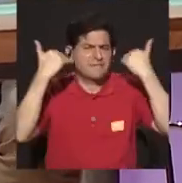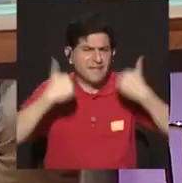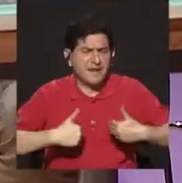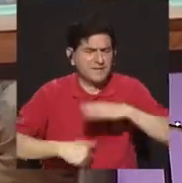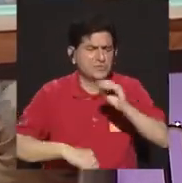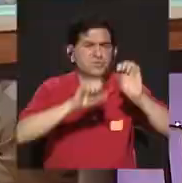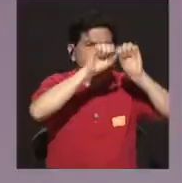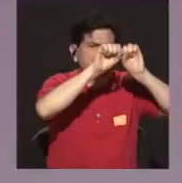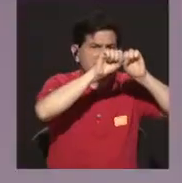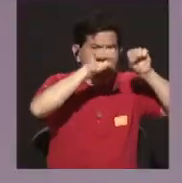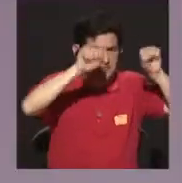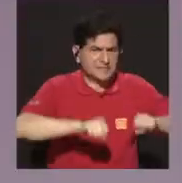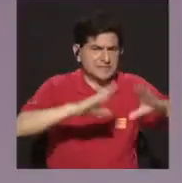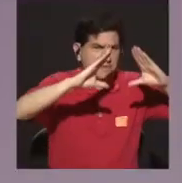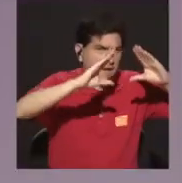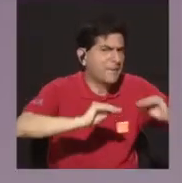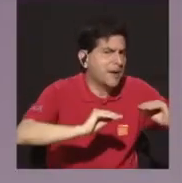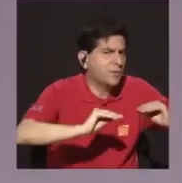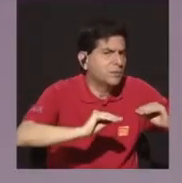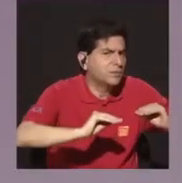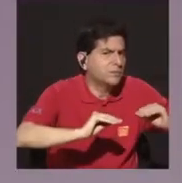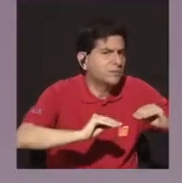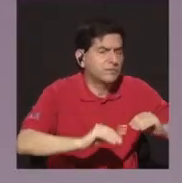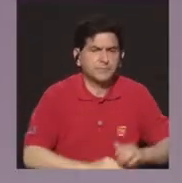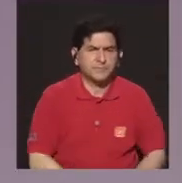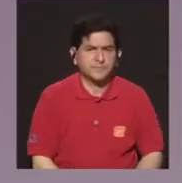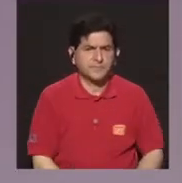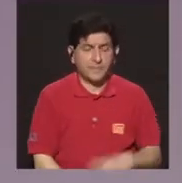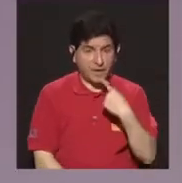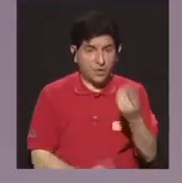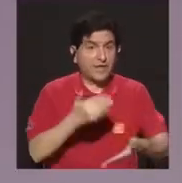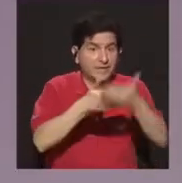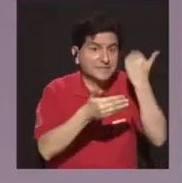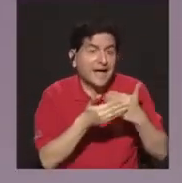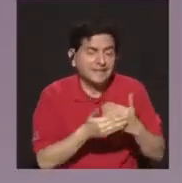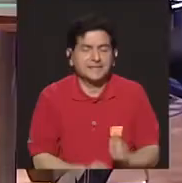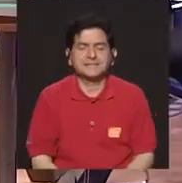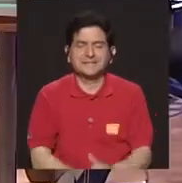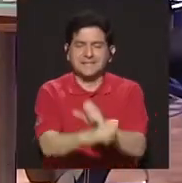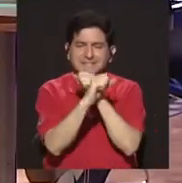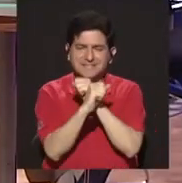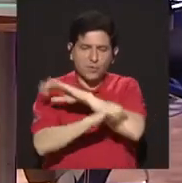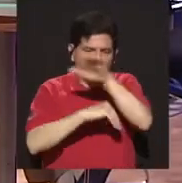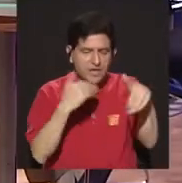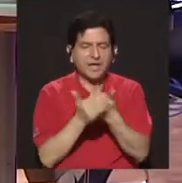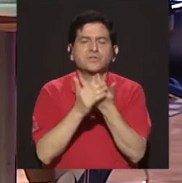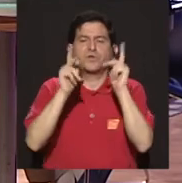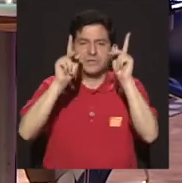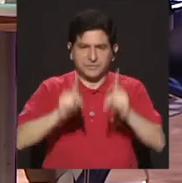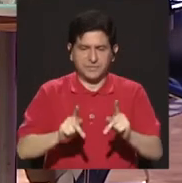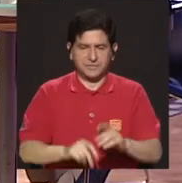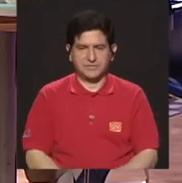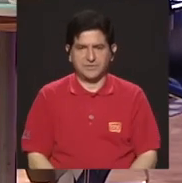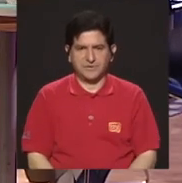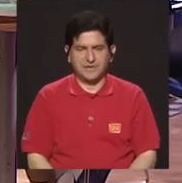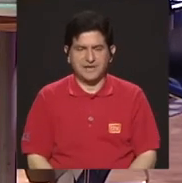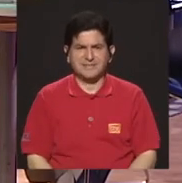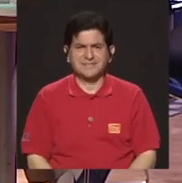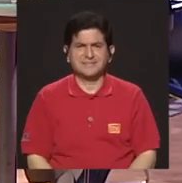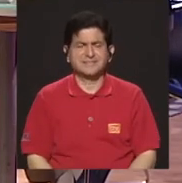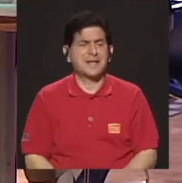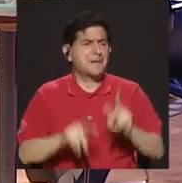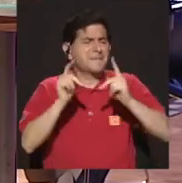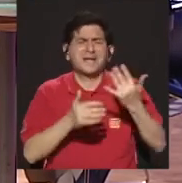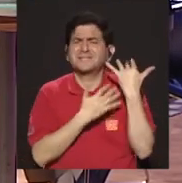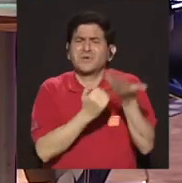y el apagón y eso que estaba asegurar que todos tengan acá que tiene que